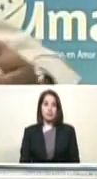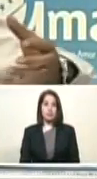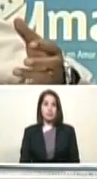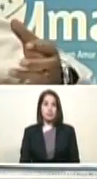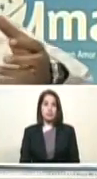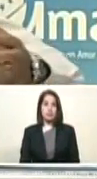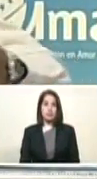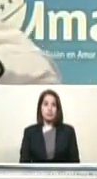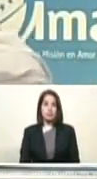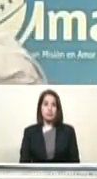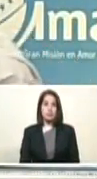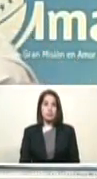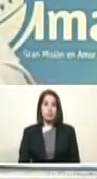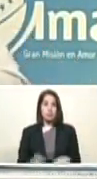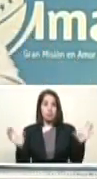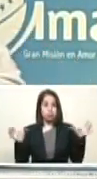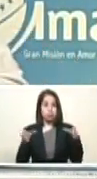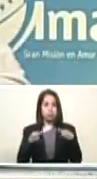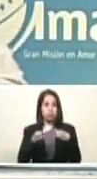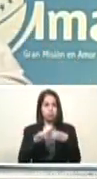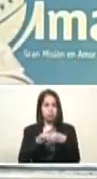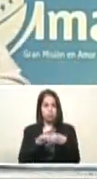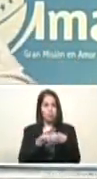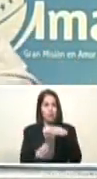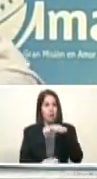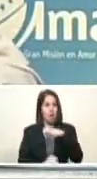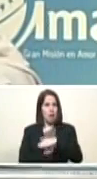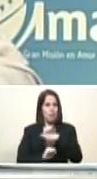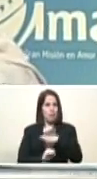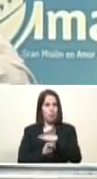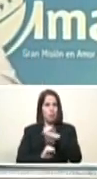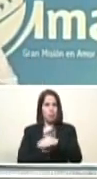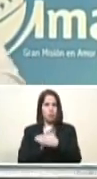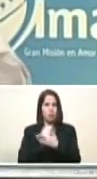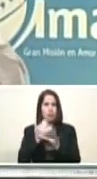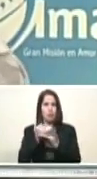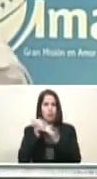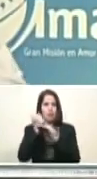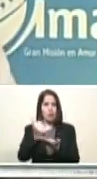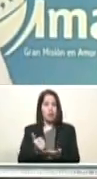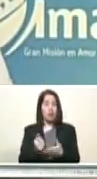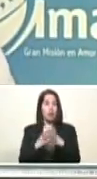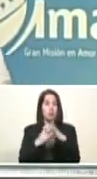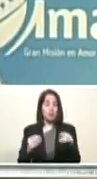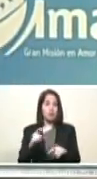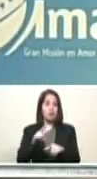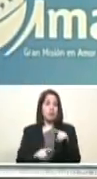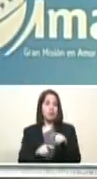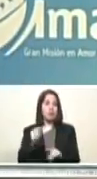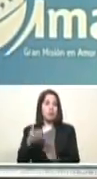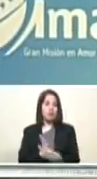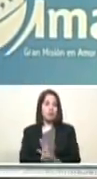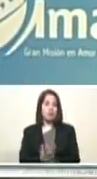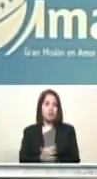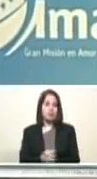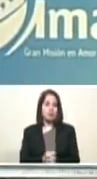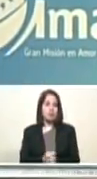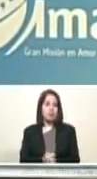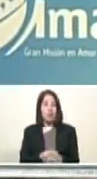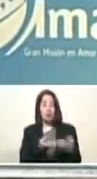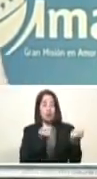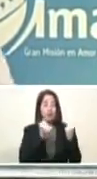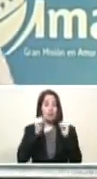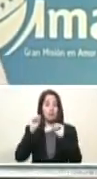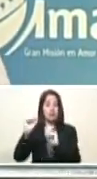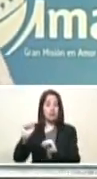Y así vamos, mira, complementando el apoyo, garantizando la estabilidad laboral de los trabajadores, garantizando la defensa del